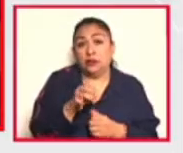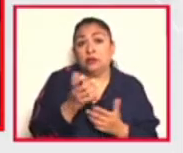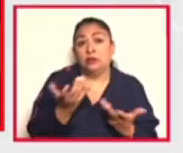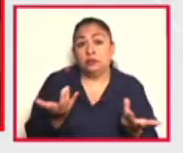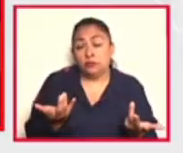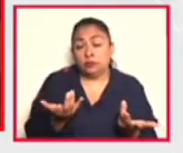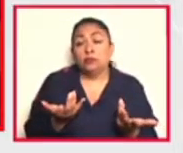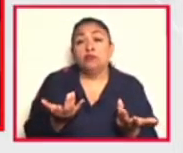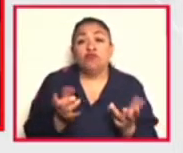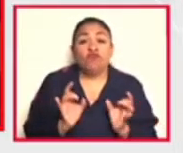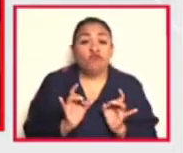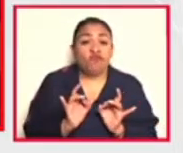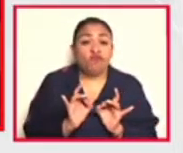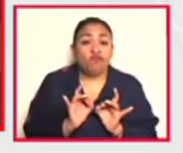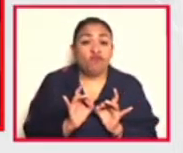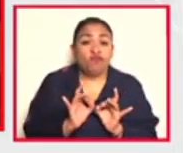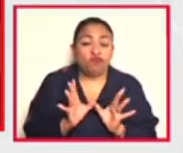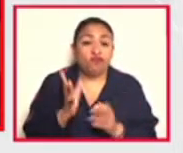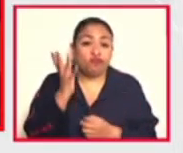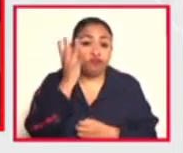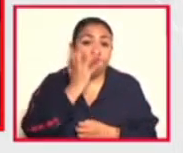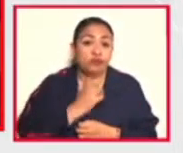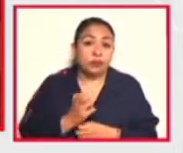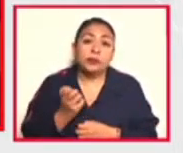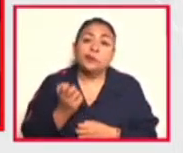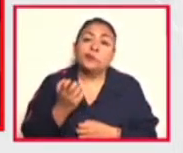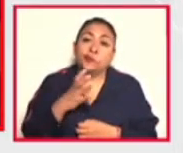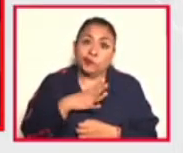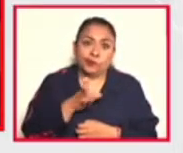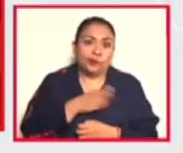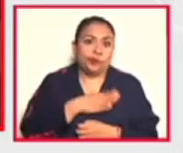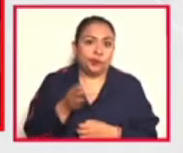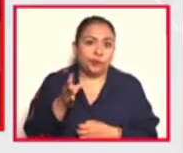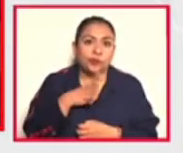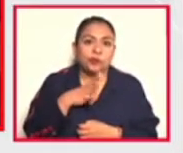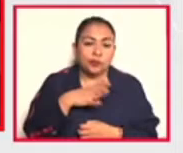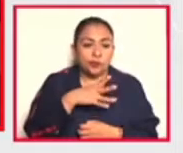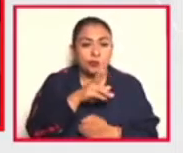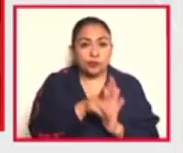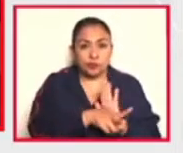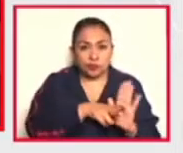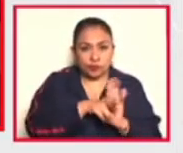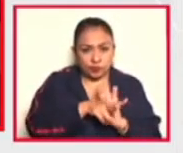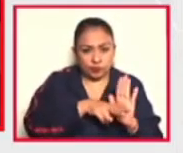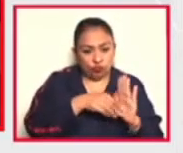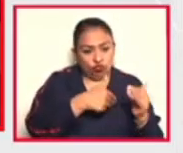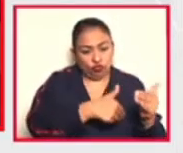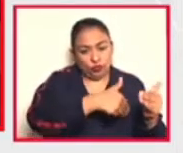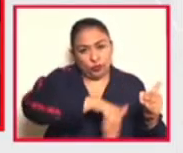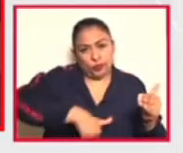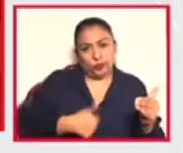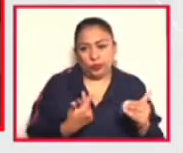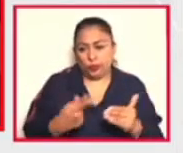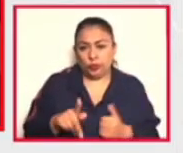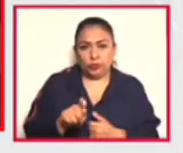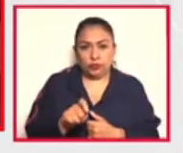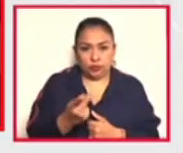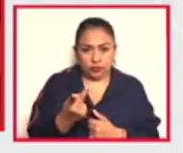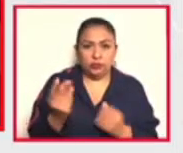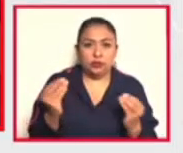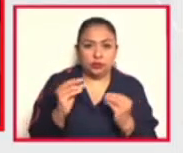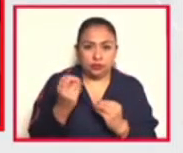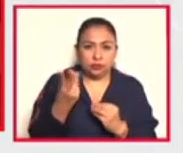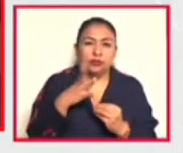Una situación triste, pero bueno, tenemos afortunadamente en la videoteca de Canal 22, en la videoteca de debate, esta